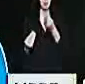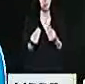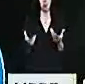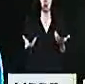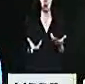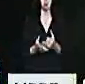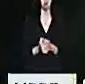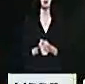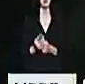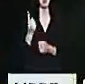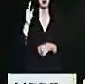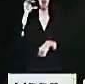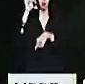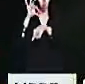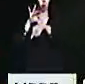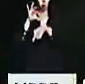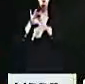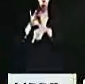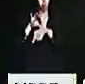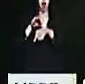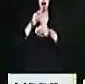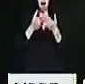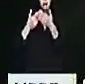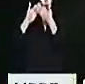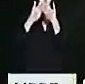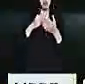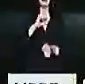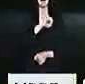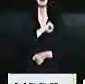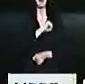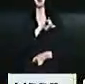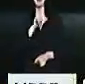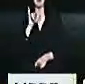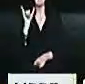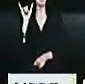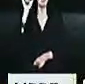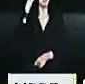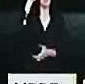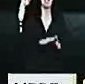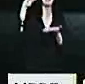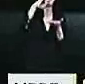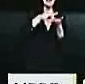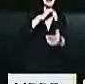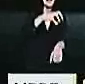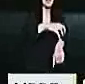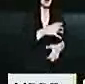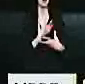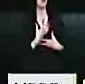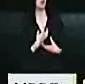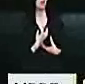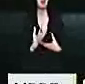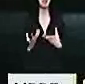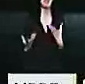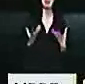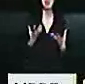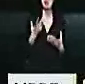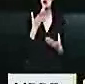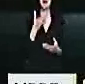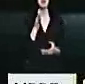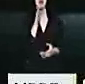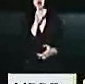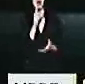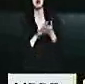que un médico o un especialista se forma en Santiago y se va a Aysén y se frustra porque no tiene